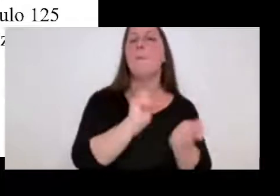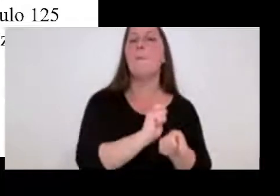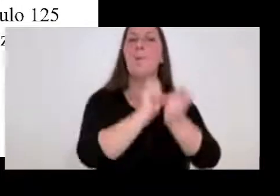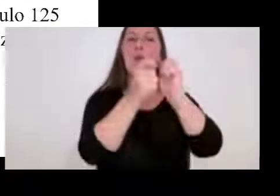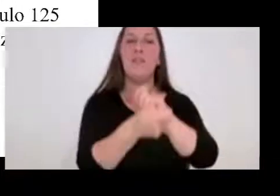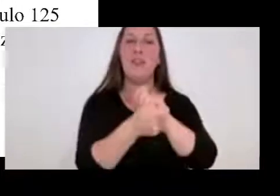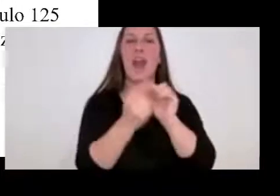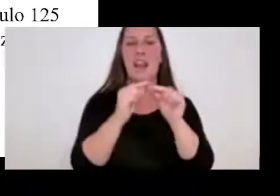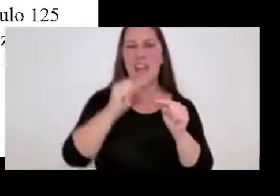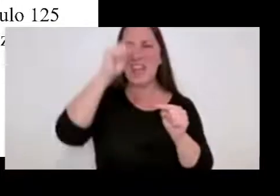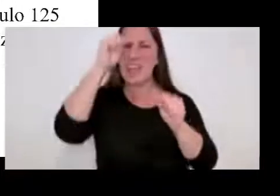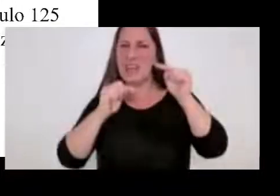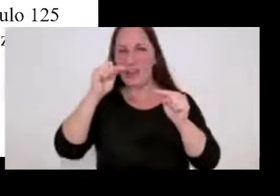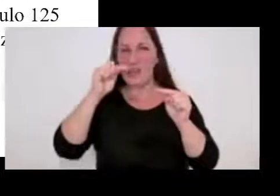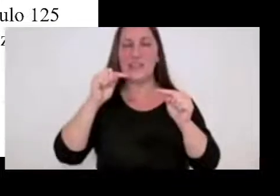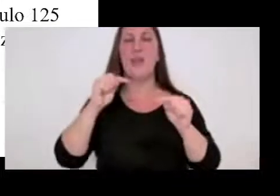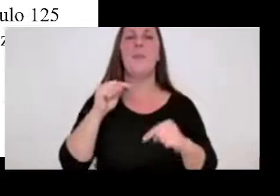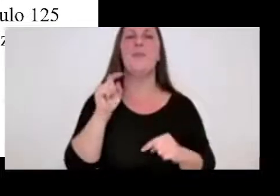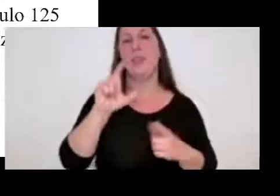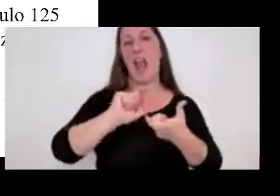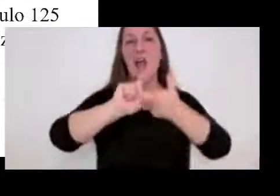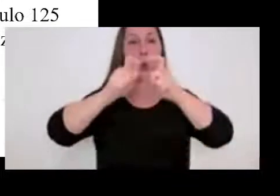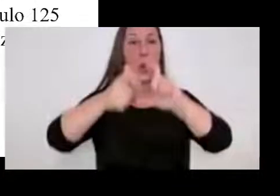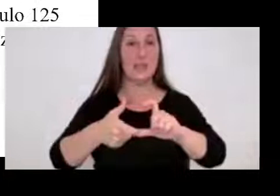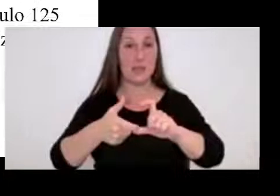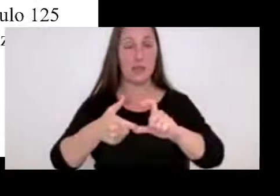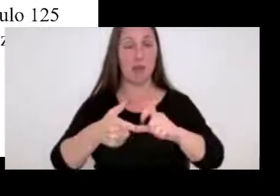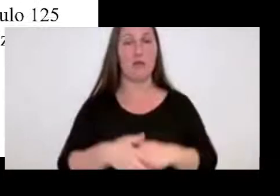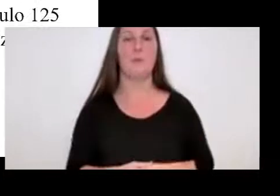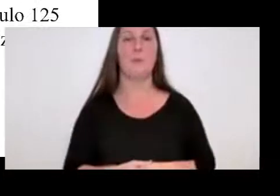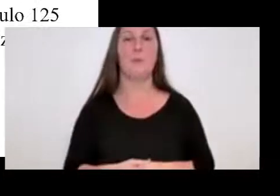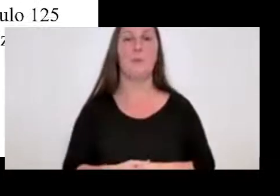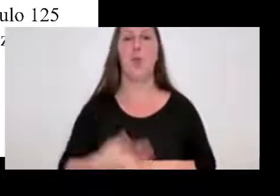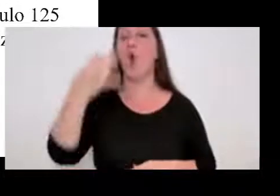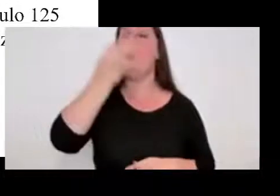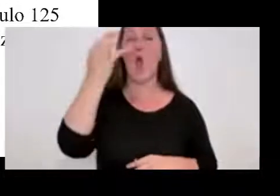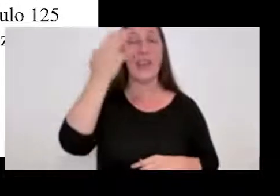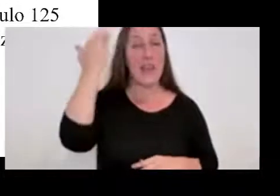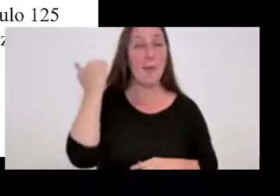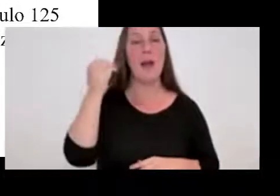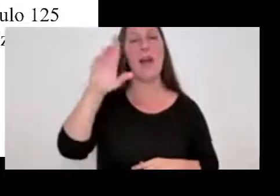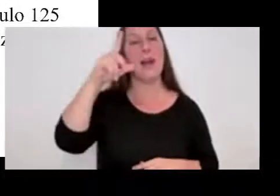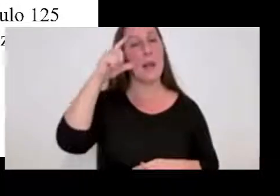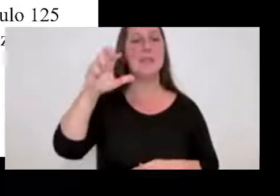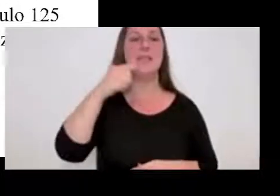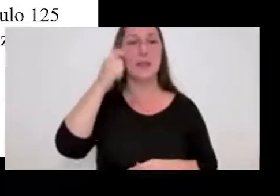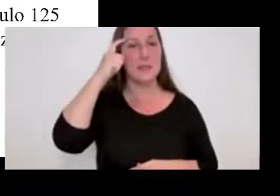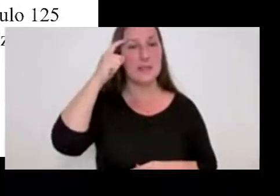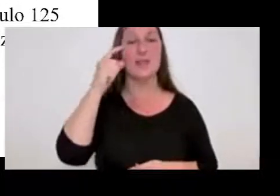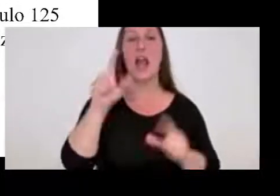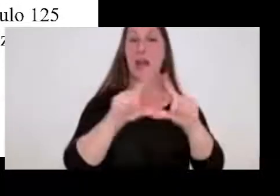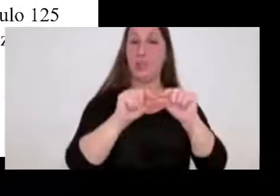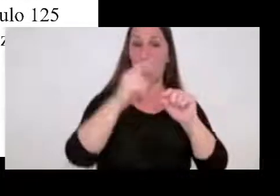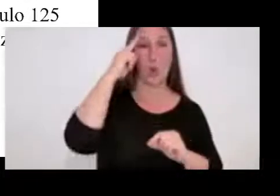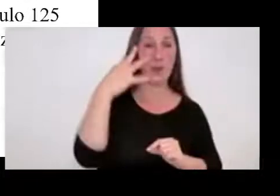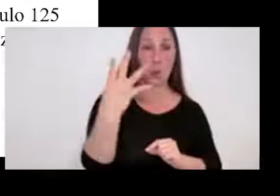índice o coeficiente de actualización que originalmente era el RIPTE, igual que en el artículo 94 de la